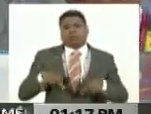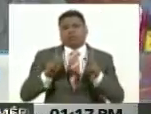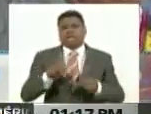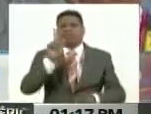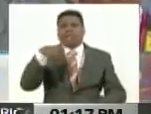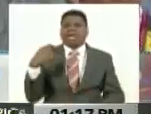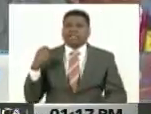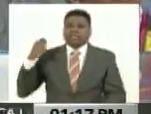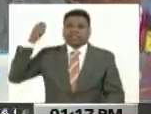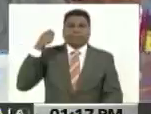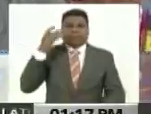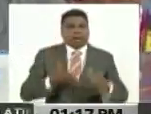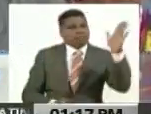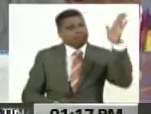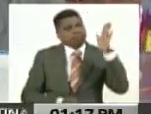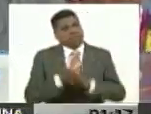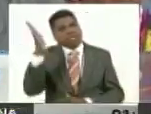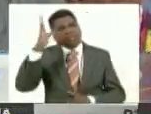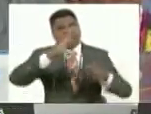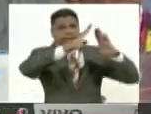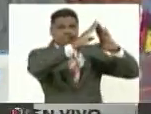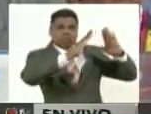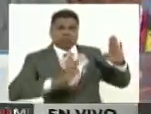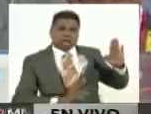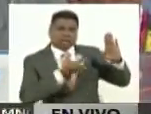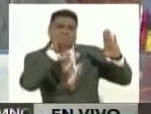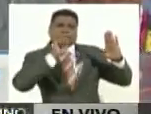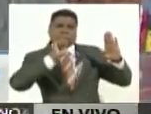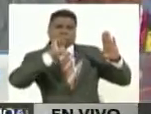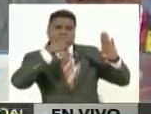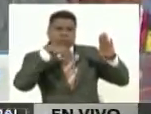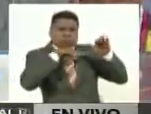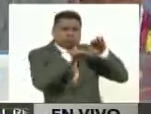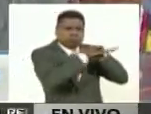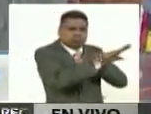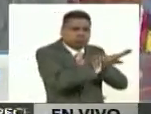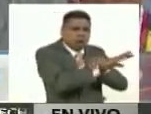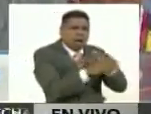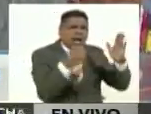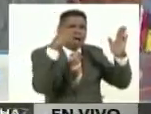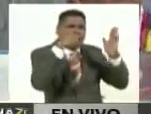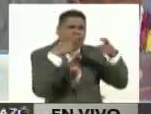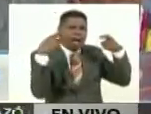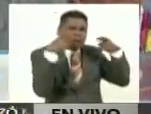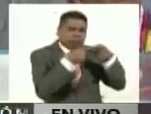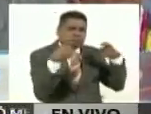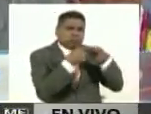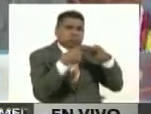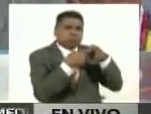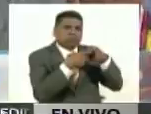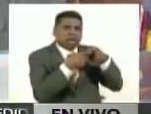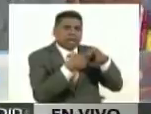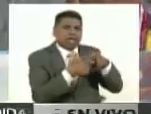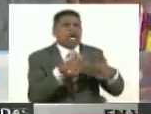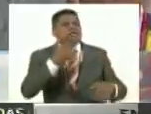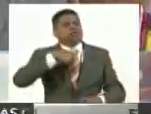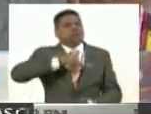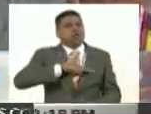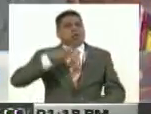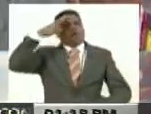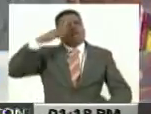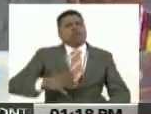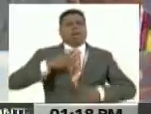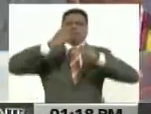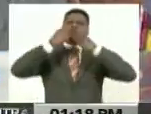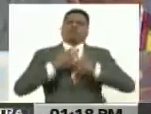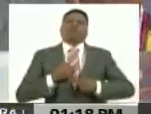diputado, que irse a las montañas a luchar. A nosotros, aún siendo soldados oficiales, no